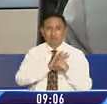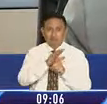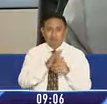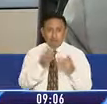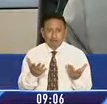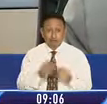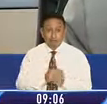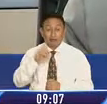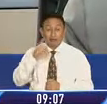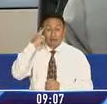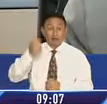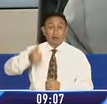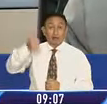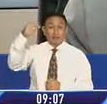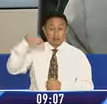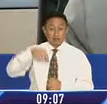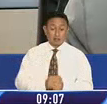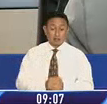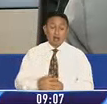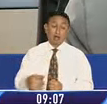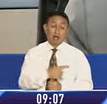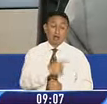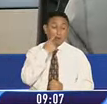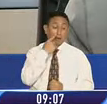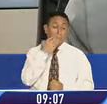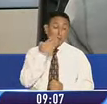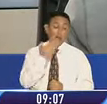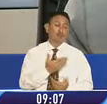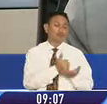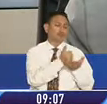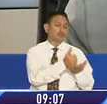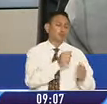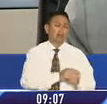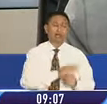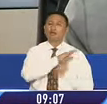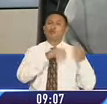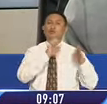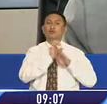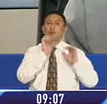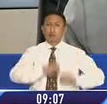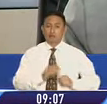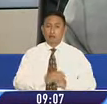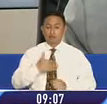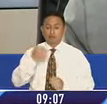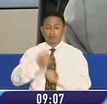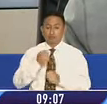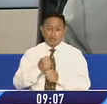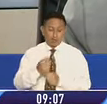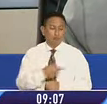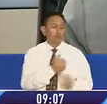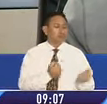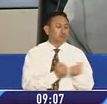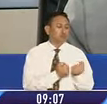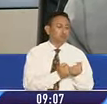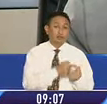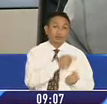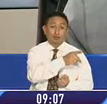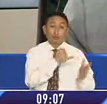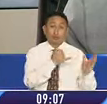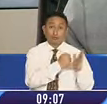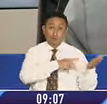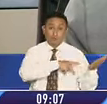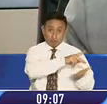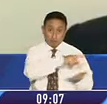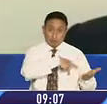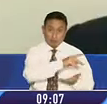el estado es padre y madre para él y que todos los Ecuatorianos debemos trabajar para él y pagar los impuestos para